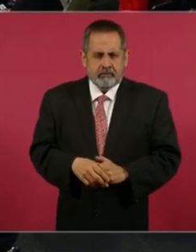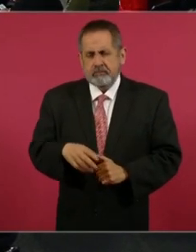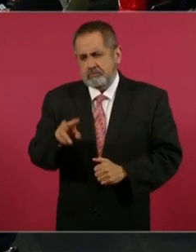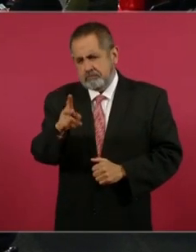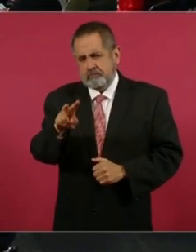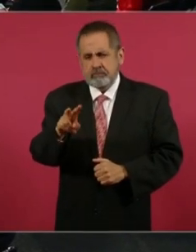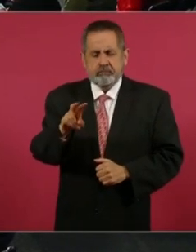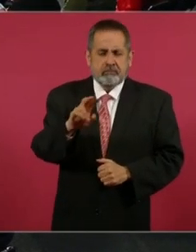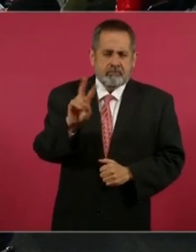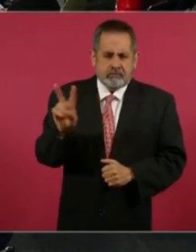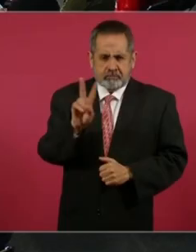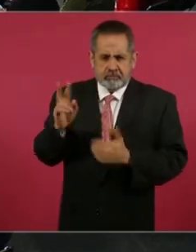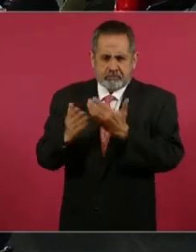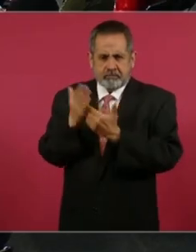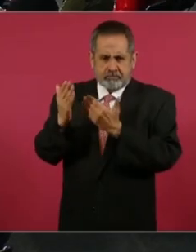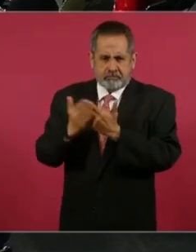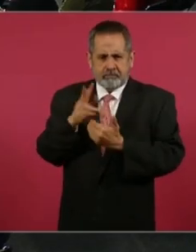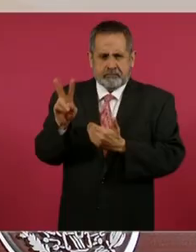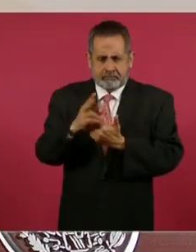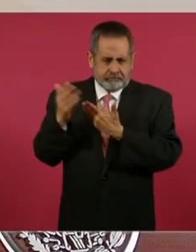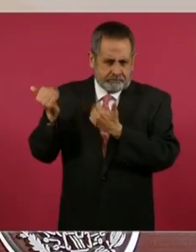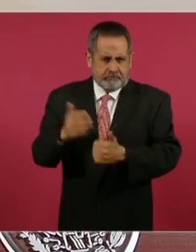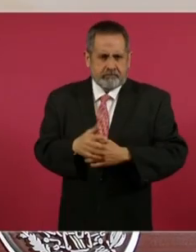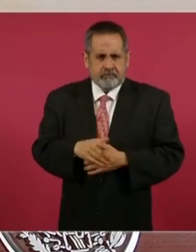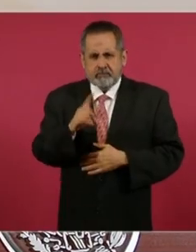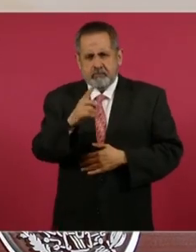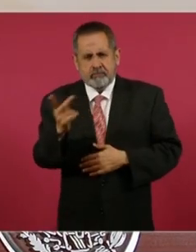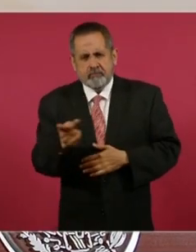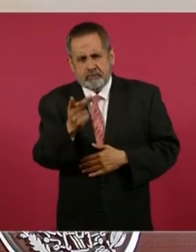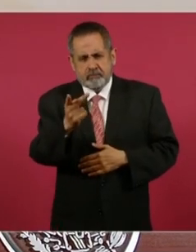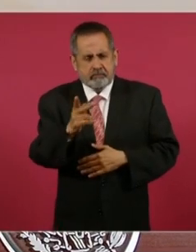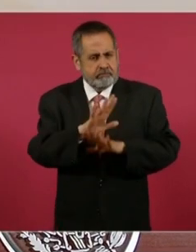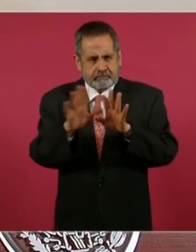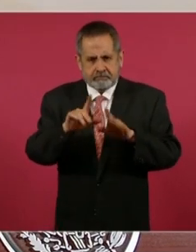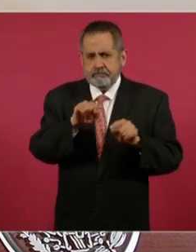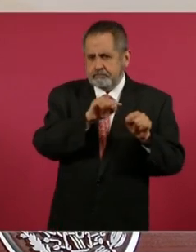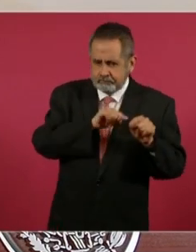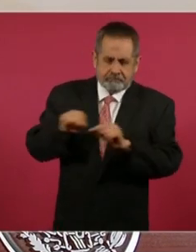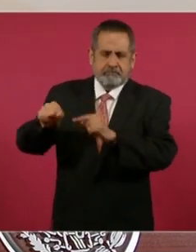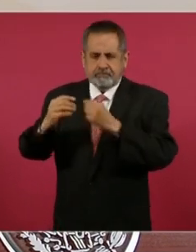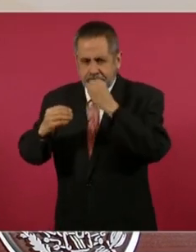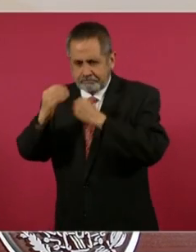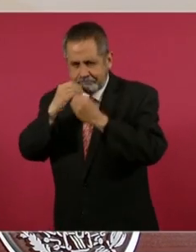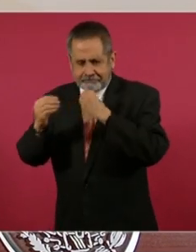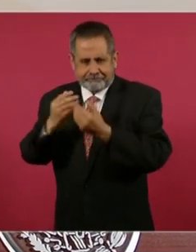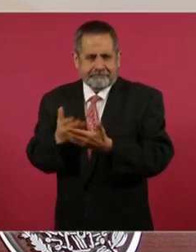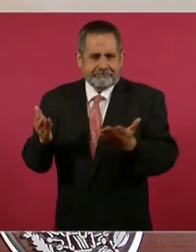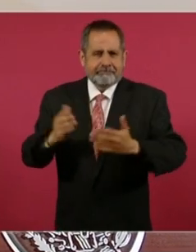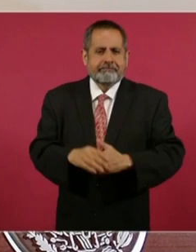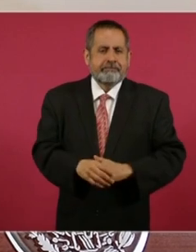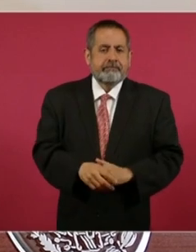Puede ser el viernes en la mañana. Sí. Una pregunta nada más y desayuno.